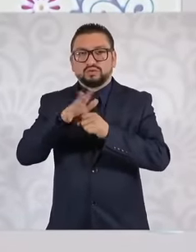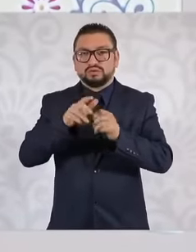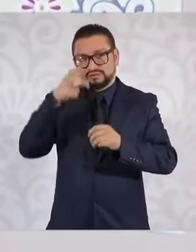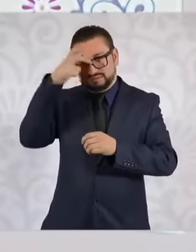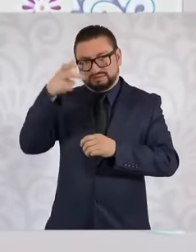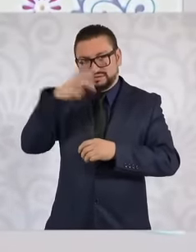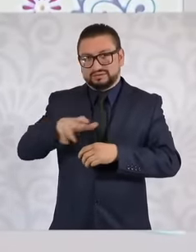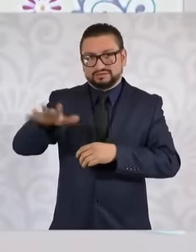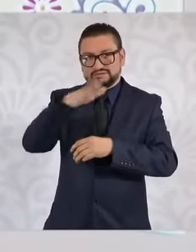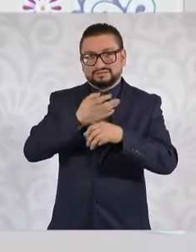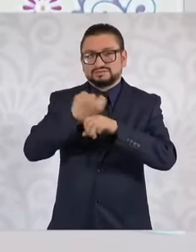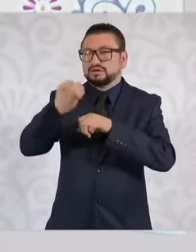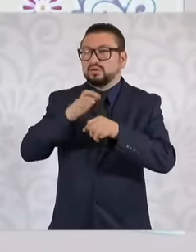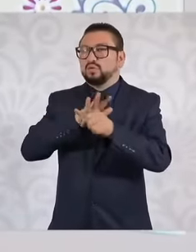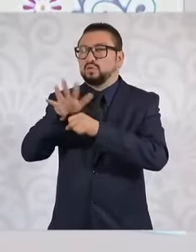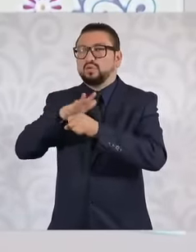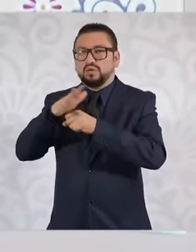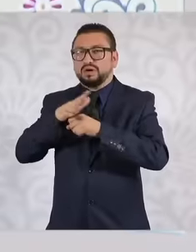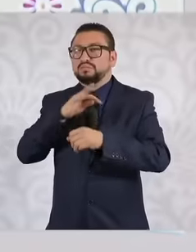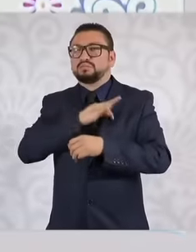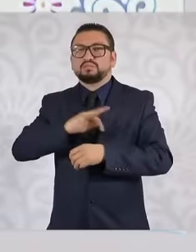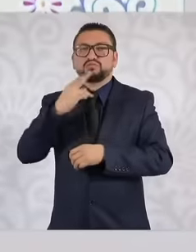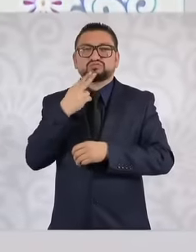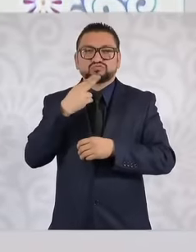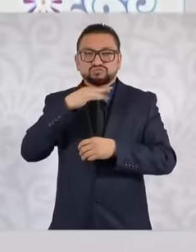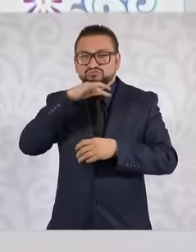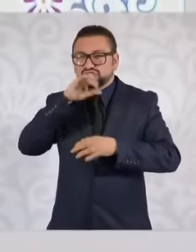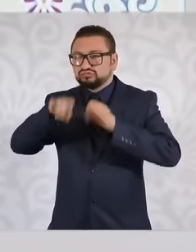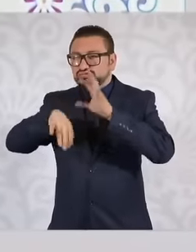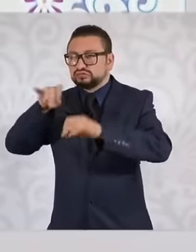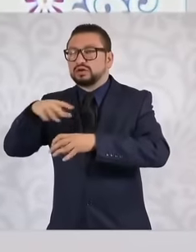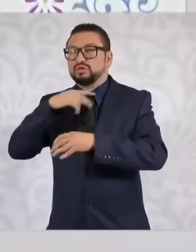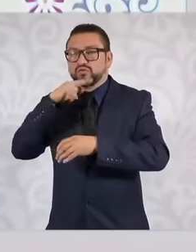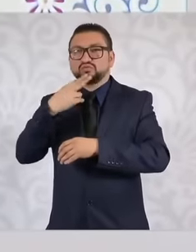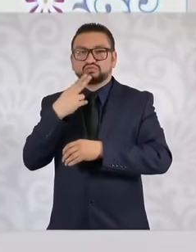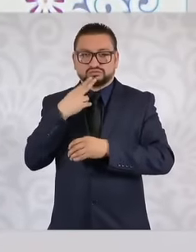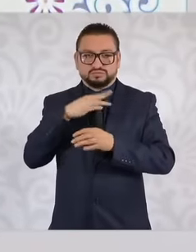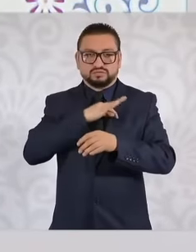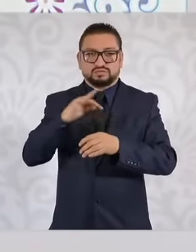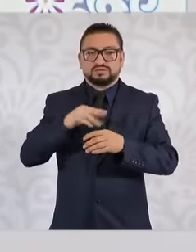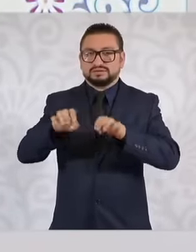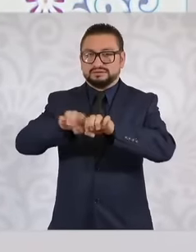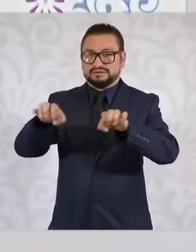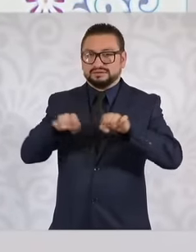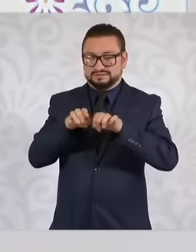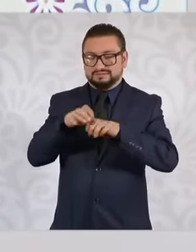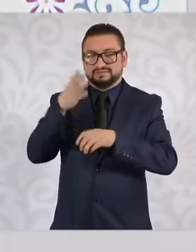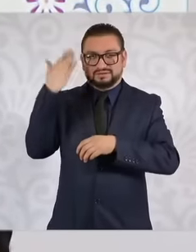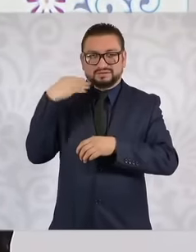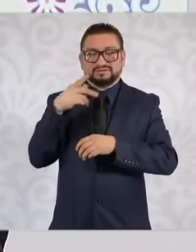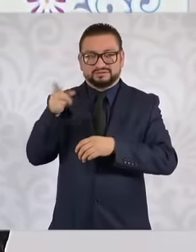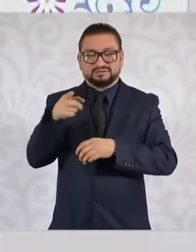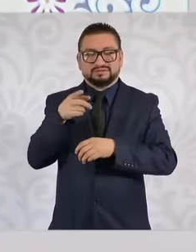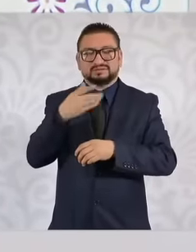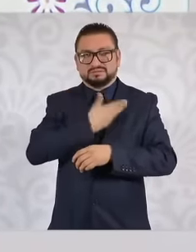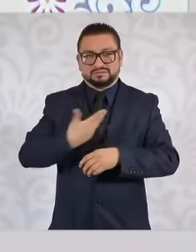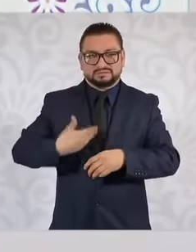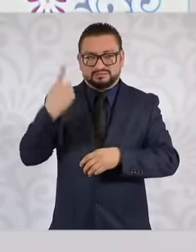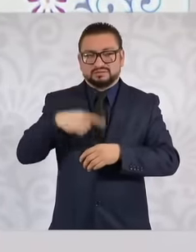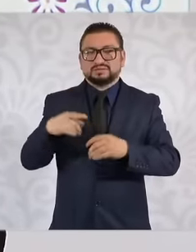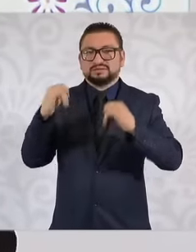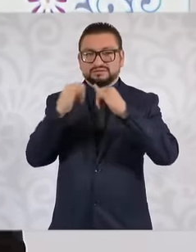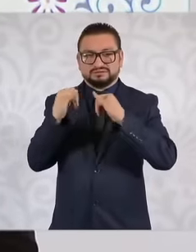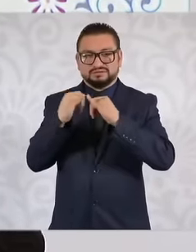Hidalgo, ¿verdad?, para saber cuáles podemos utilizar. Y ya hemos contactado al equipo que la doctora nos indicó del